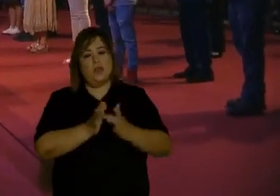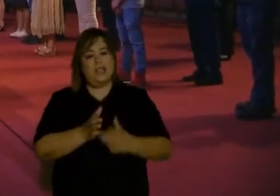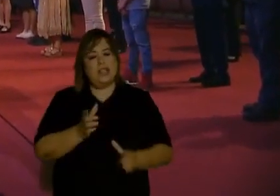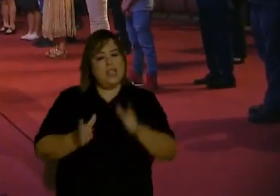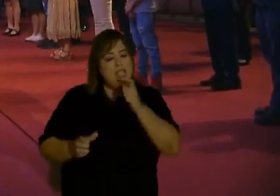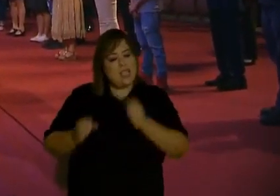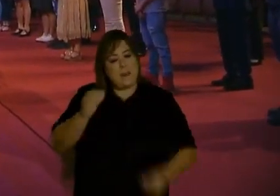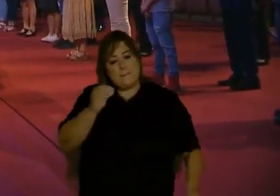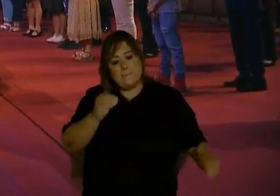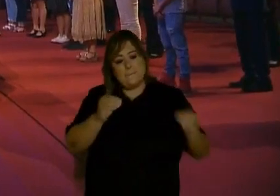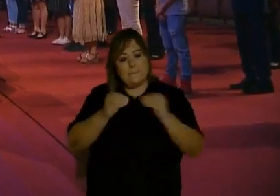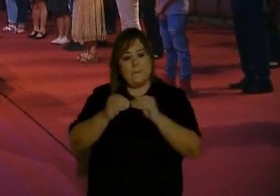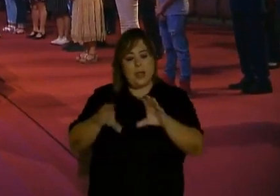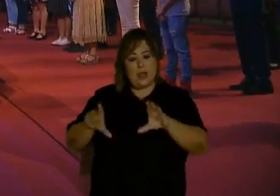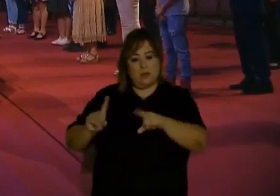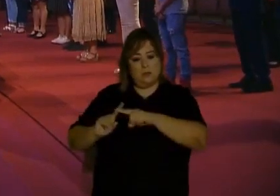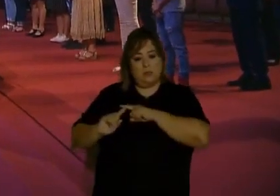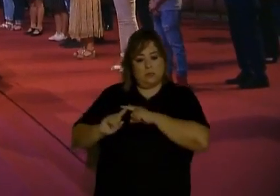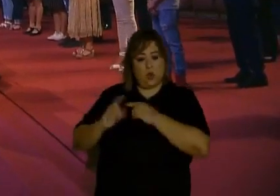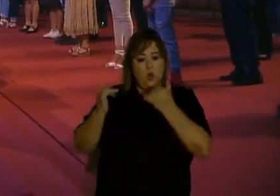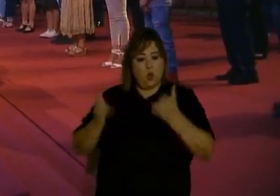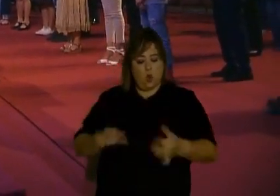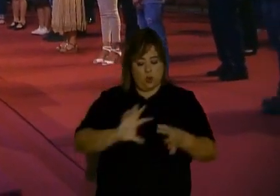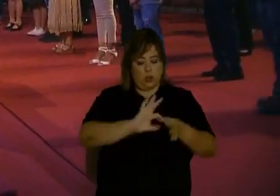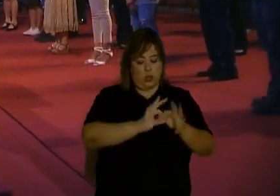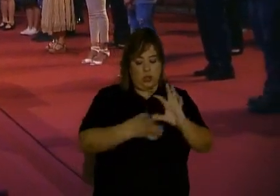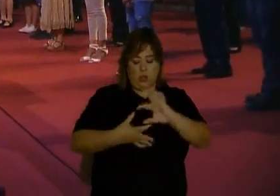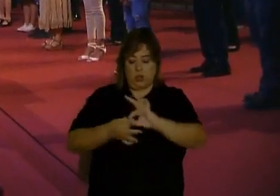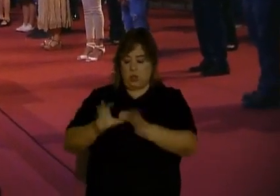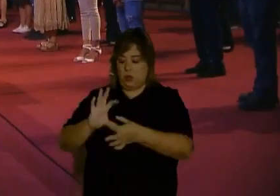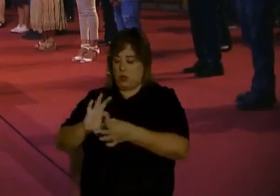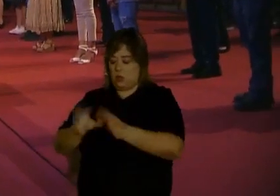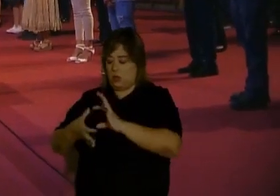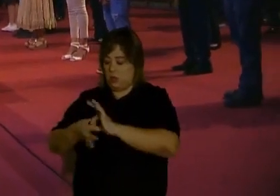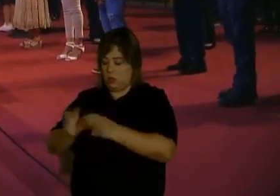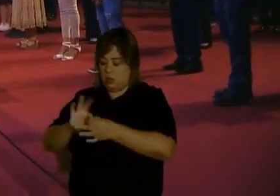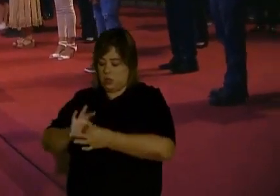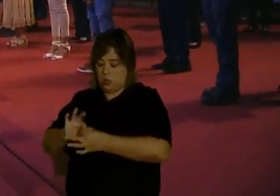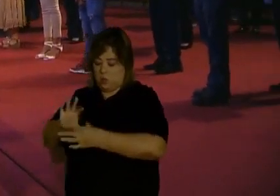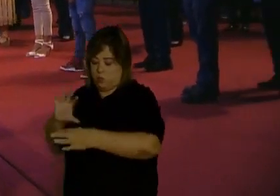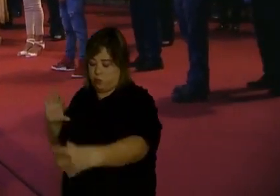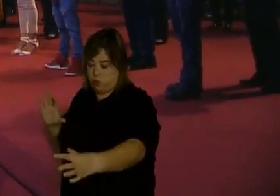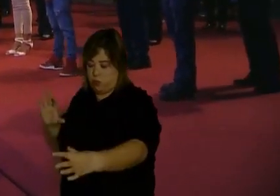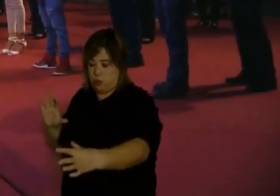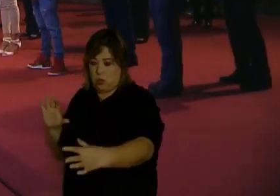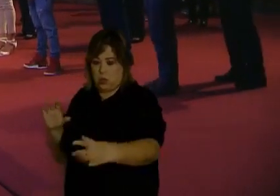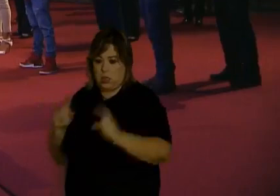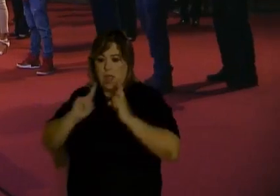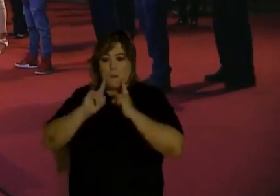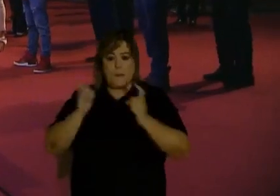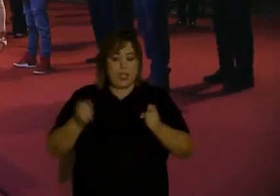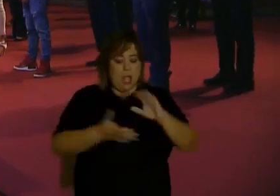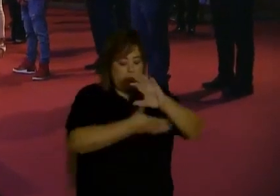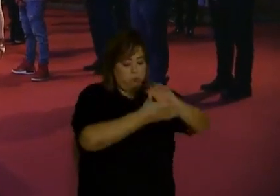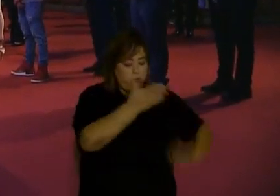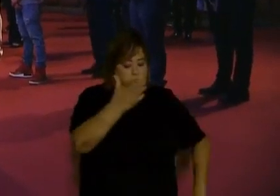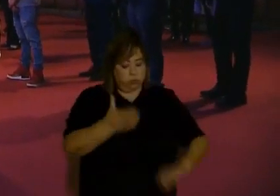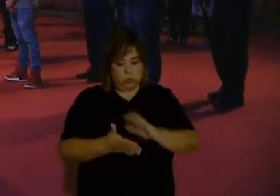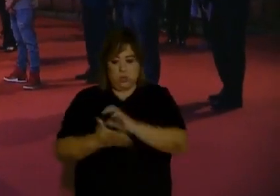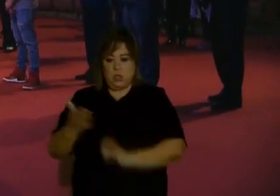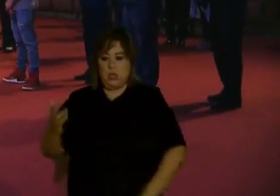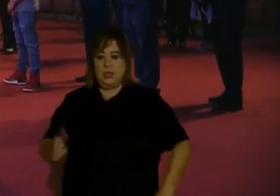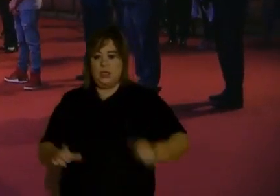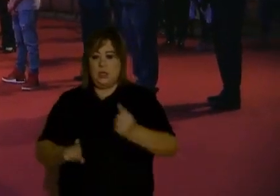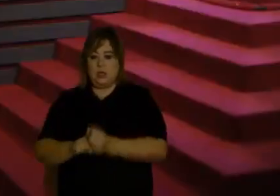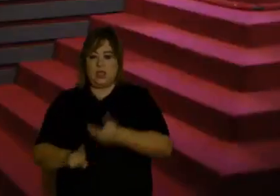para Cristo, se rompen las cadenas, se desatan las ligaduras de impiedad. Dos. Tres. Ahora levante ese